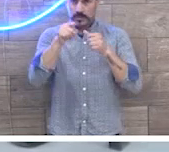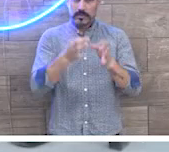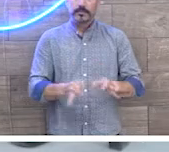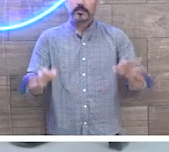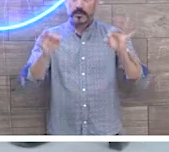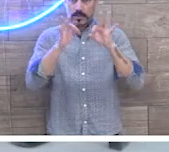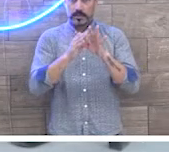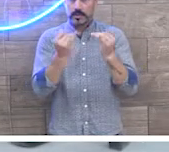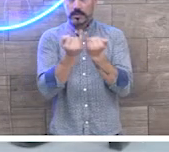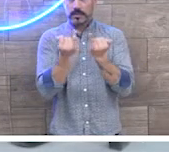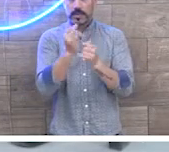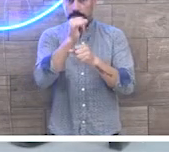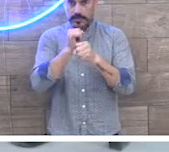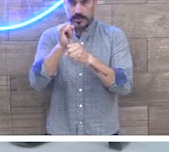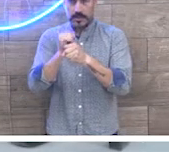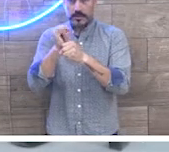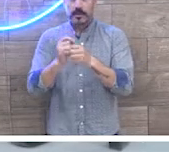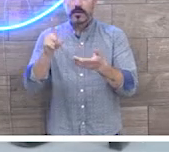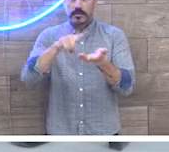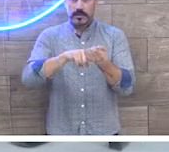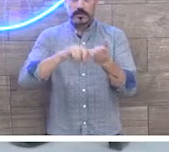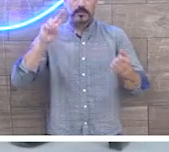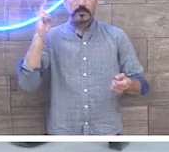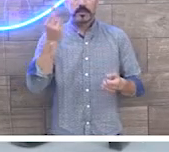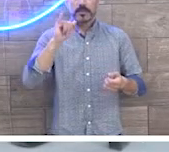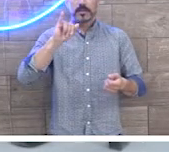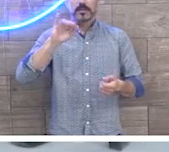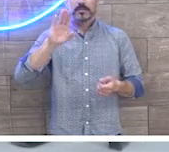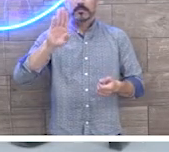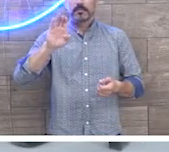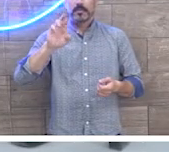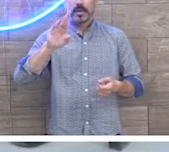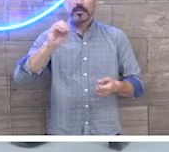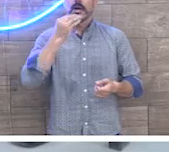Universidad Iberoamericana, ya actualmente jubilado. Tanto Omar como